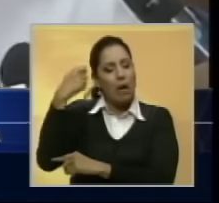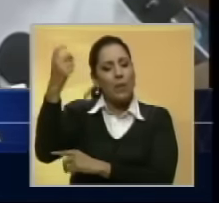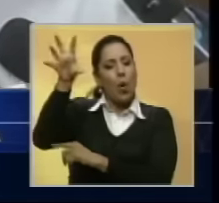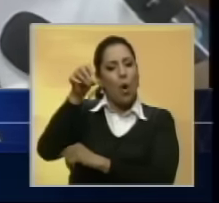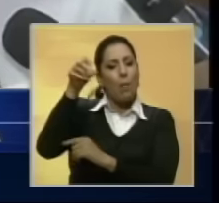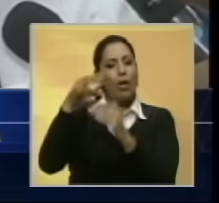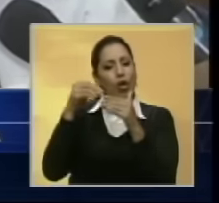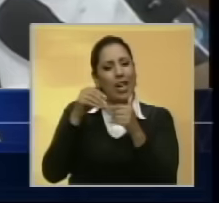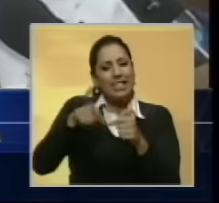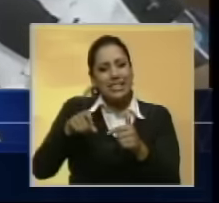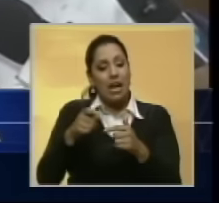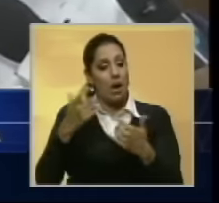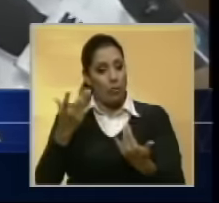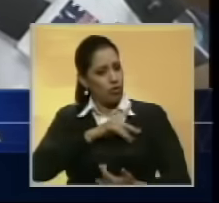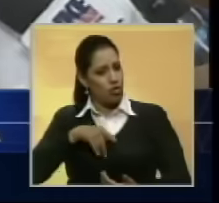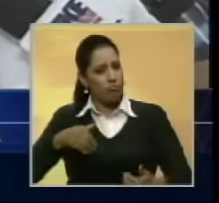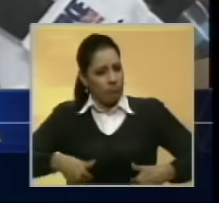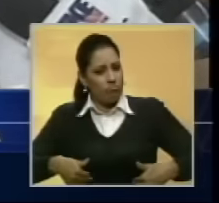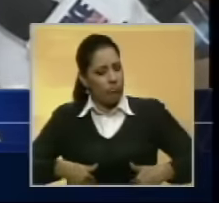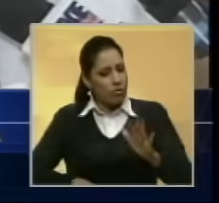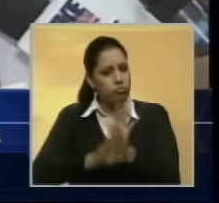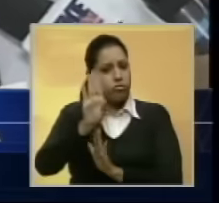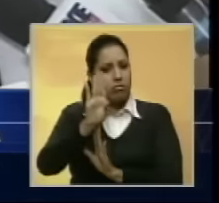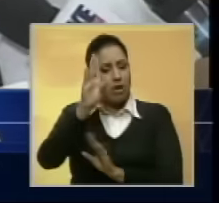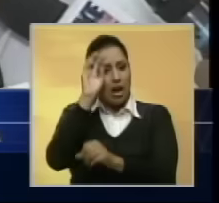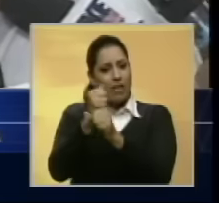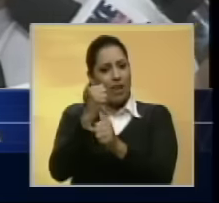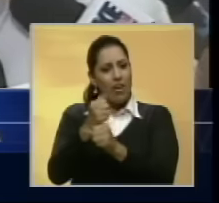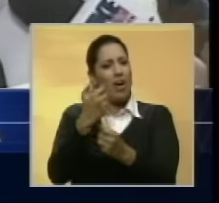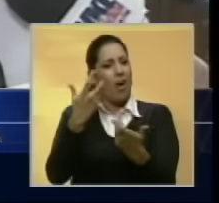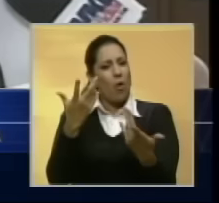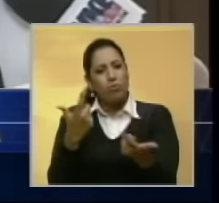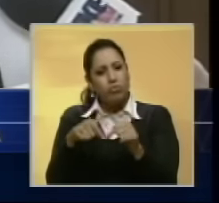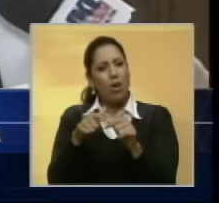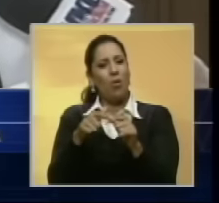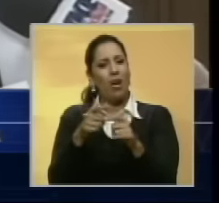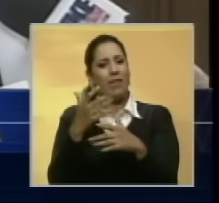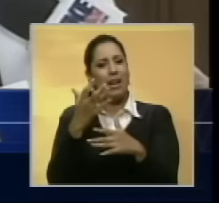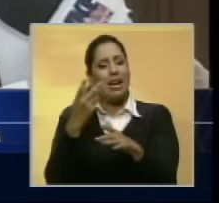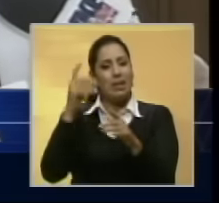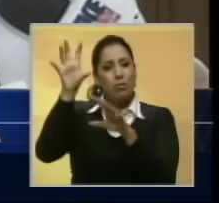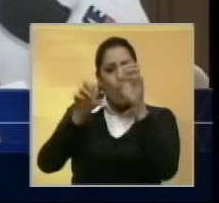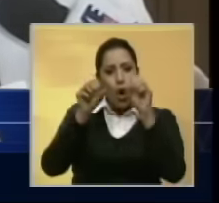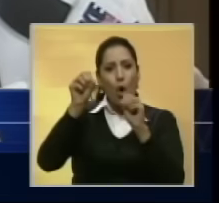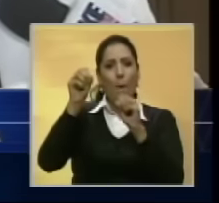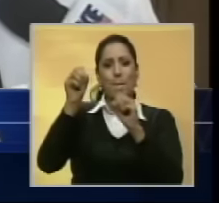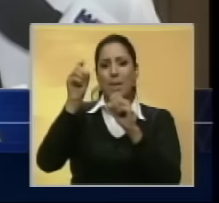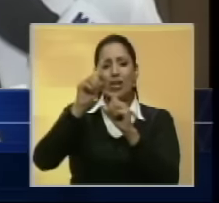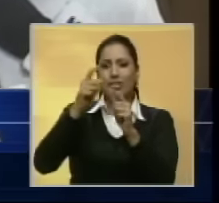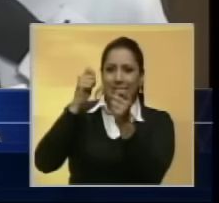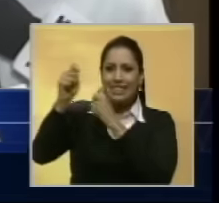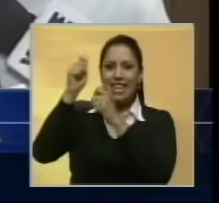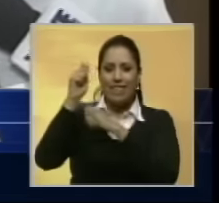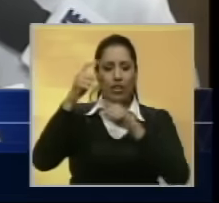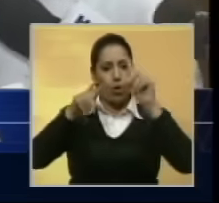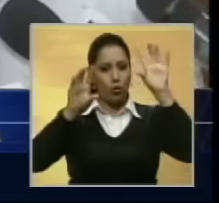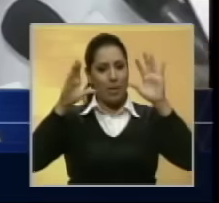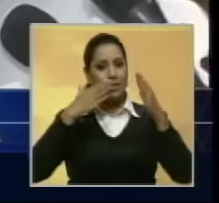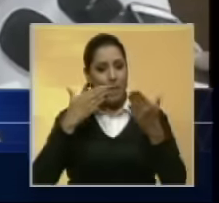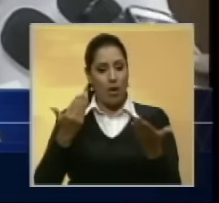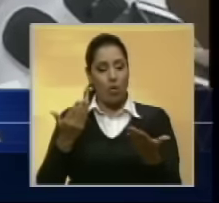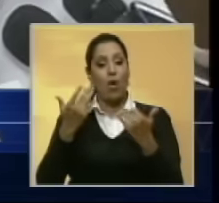las divisas. Por eso tenemos que ser eficientes en la siembra y ser lo más eficientes en las importaciones y en la distribución. Por eso